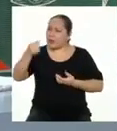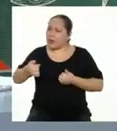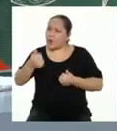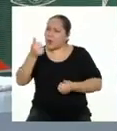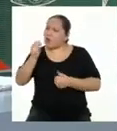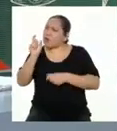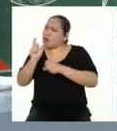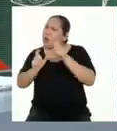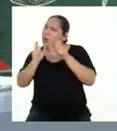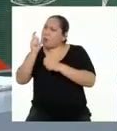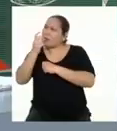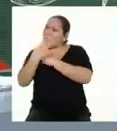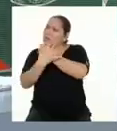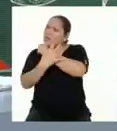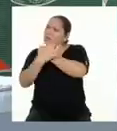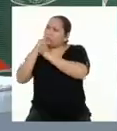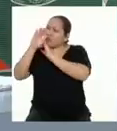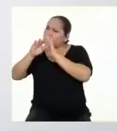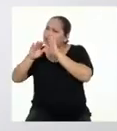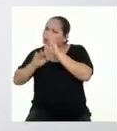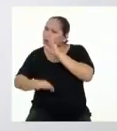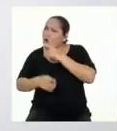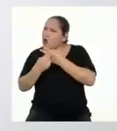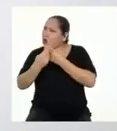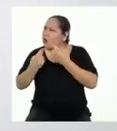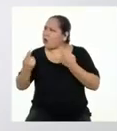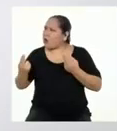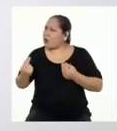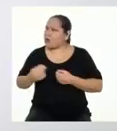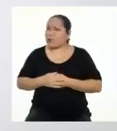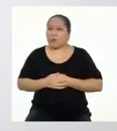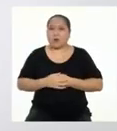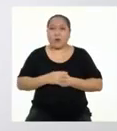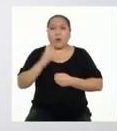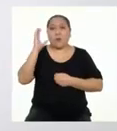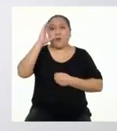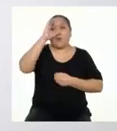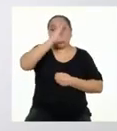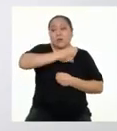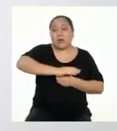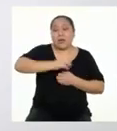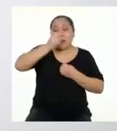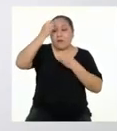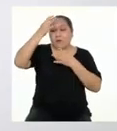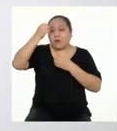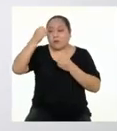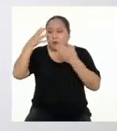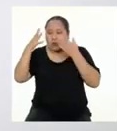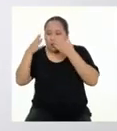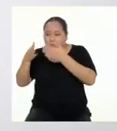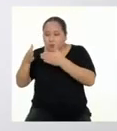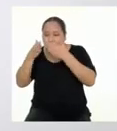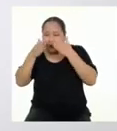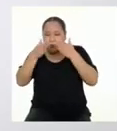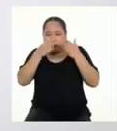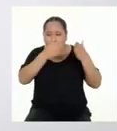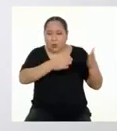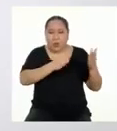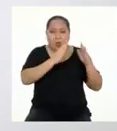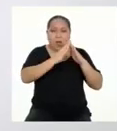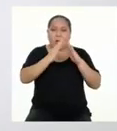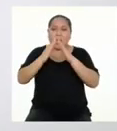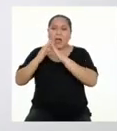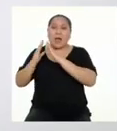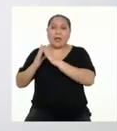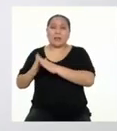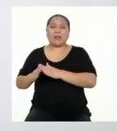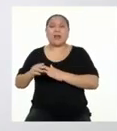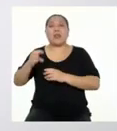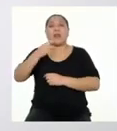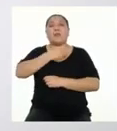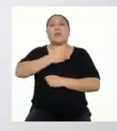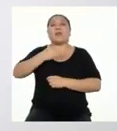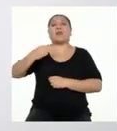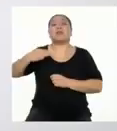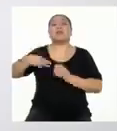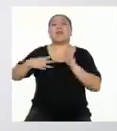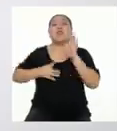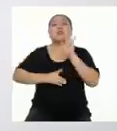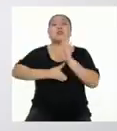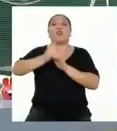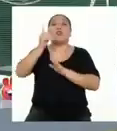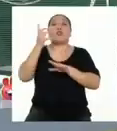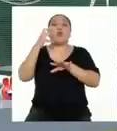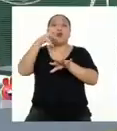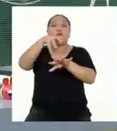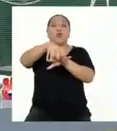son las personas con menos recursos? Usan información del Sistema de Focalización de Hogares del Ministerio de Desarrollo e